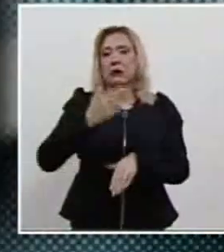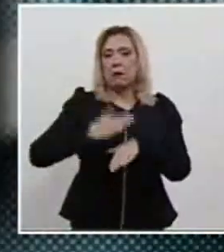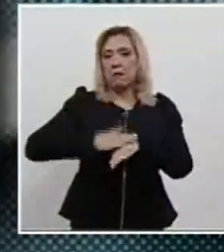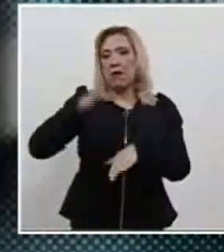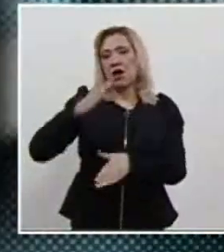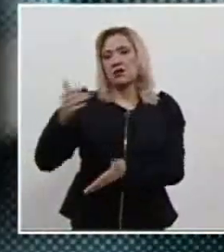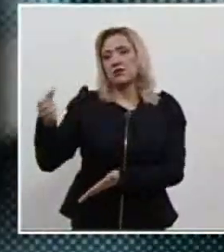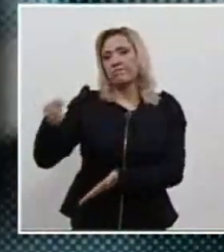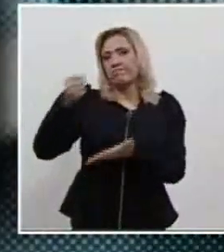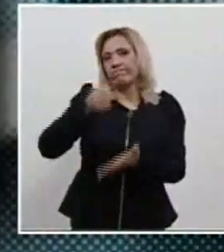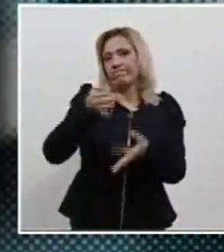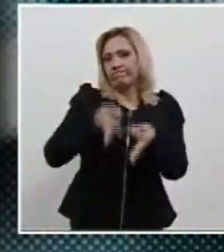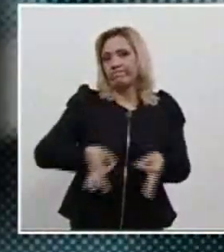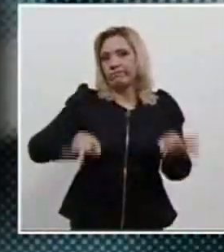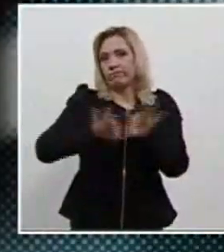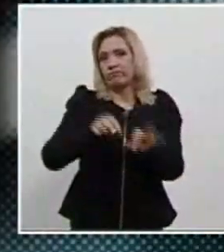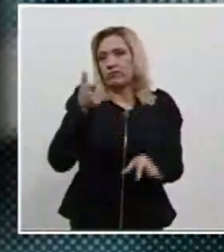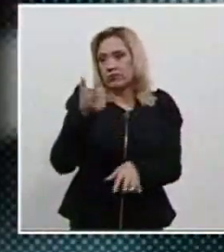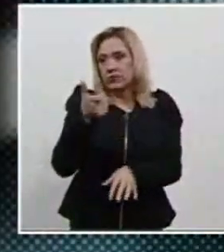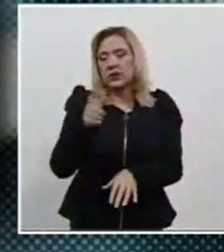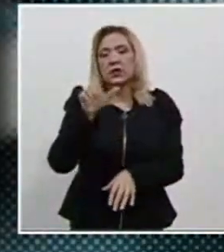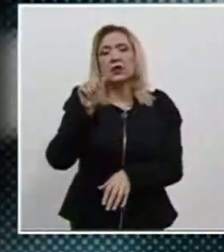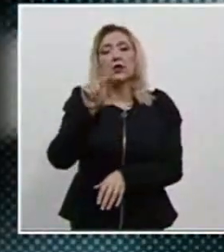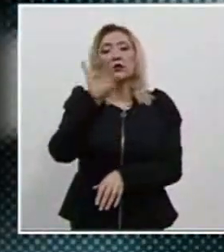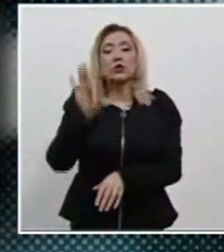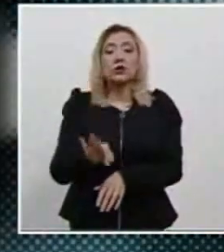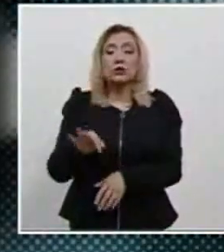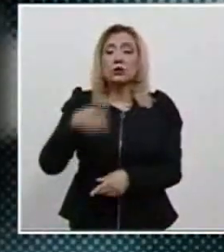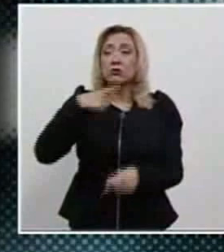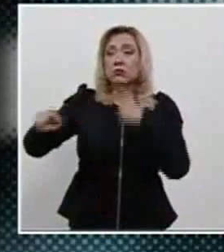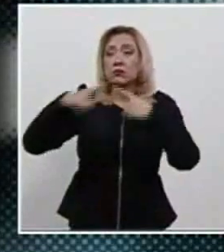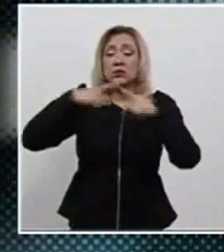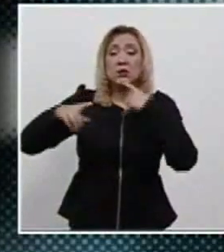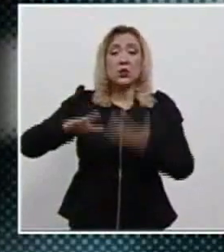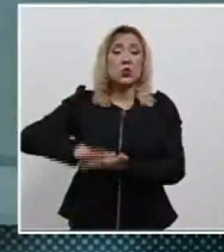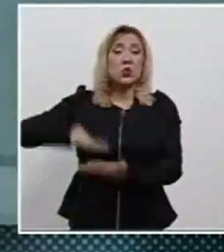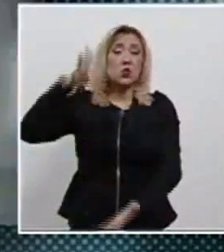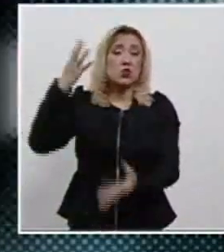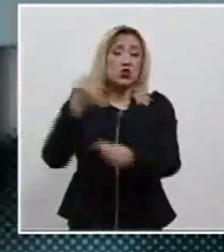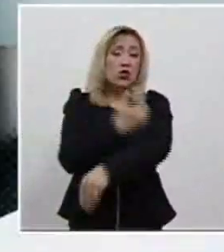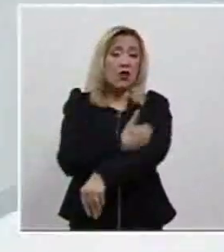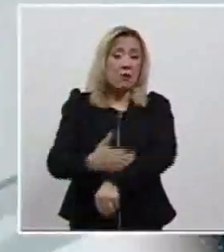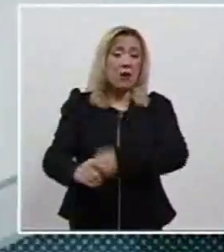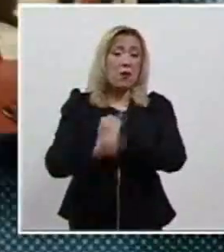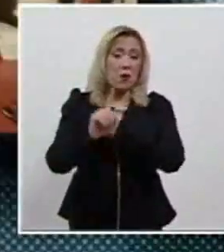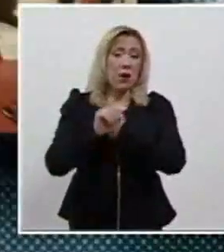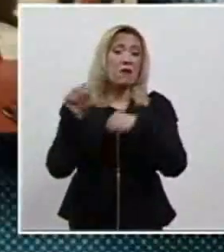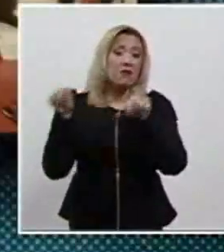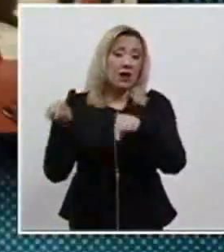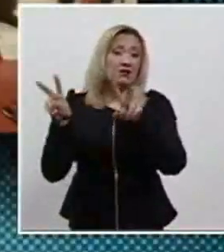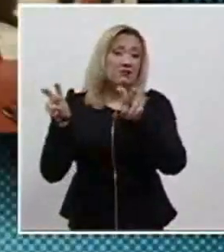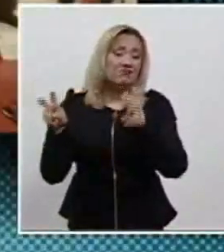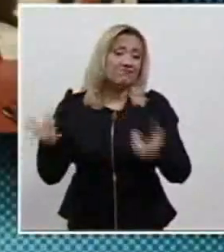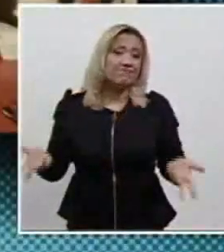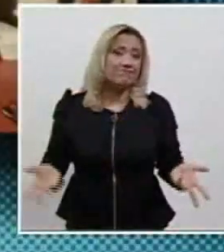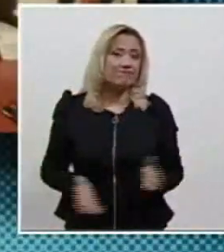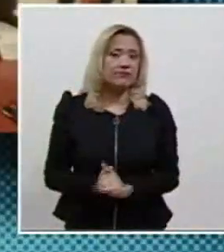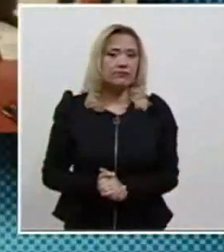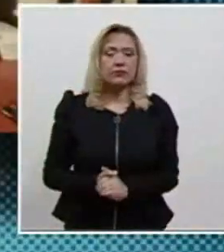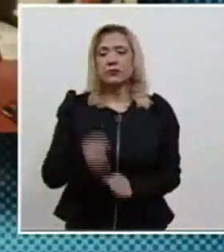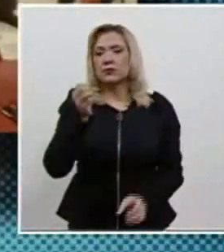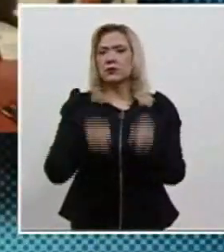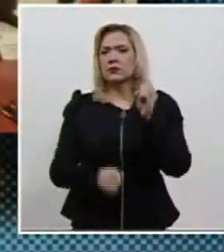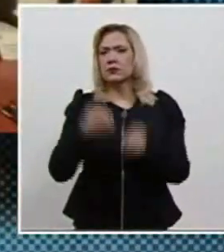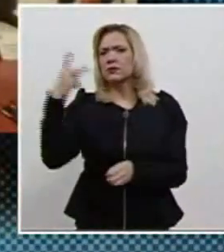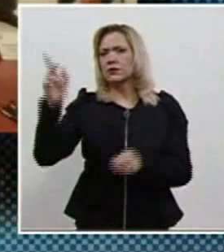recursos, pues el 70% de los casos que atienden son de estas materias. El Poder Judicial de